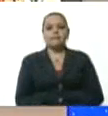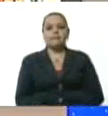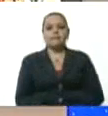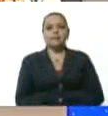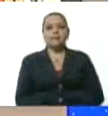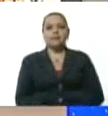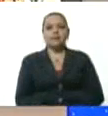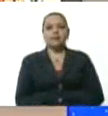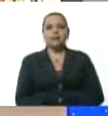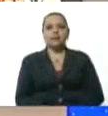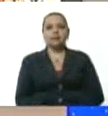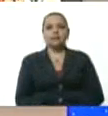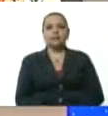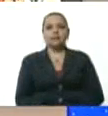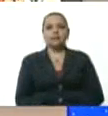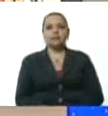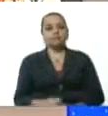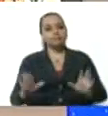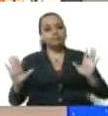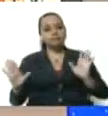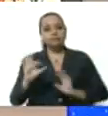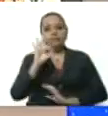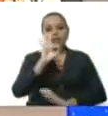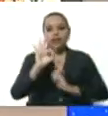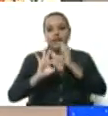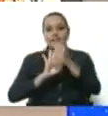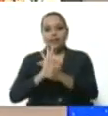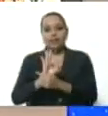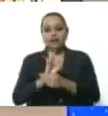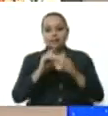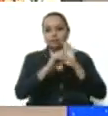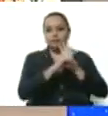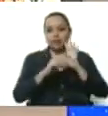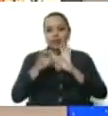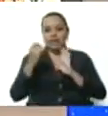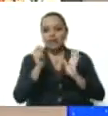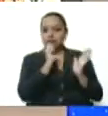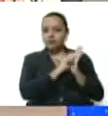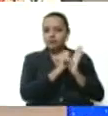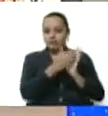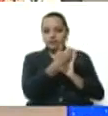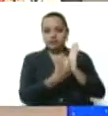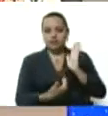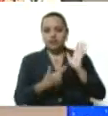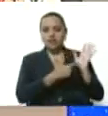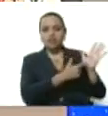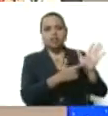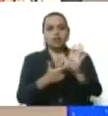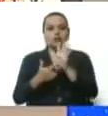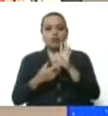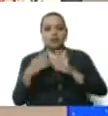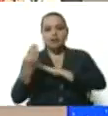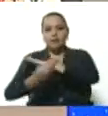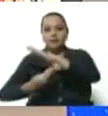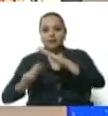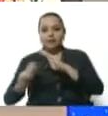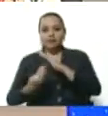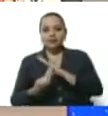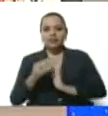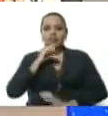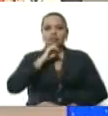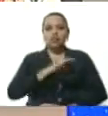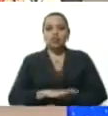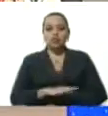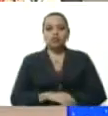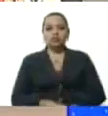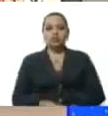Unidas. Bueno, son las tres partes que contempla nuestro memorándum. Demuestra los fundamentos